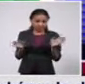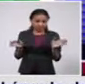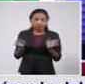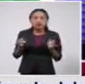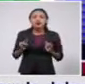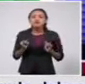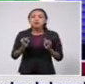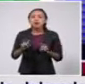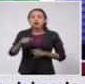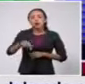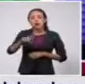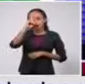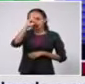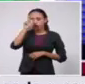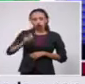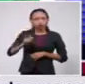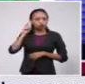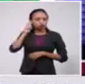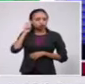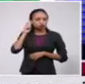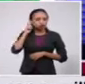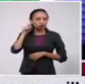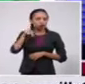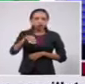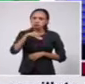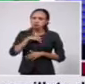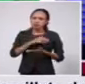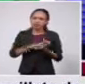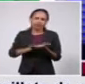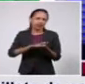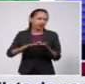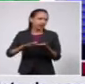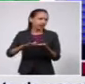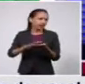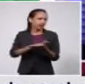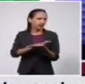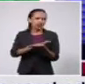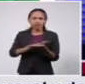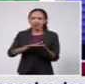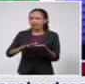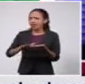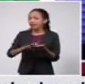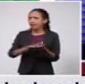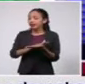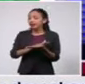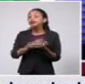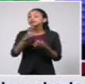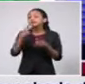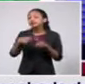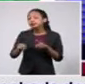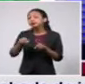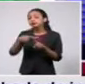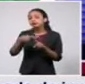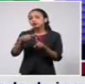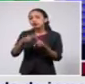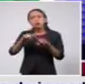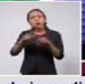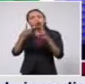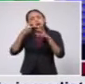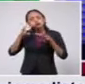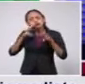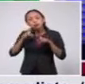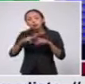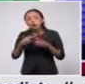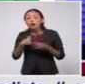la doctora Lisset, totalmente asintomáticos, que se estudian por ser precisamente